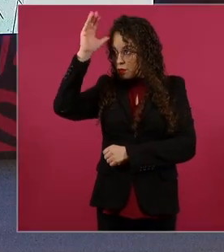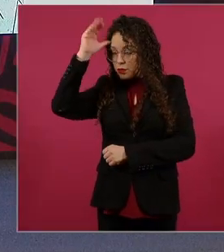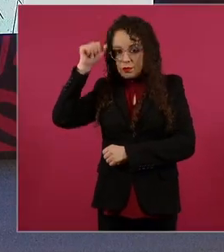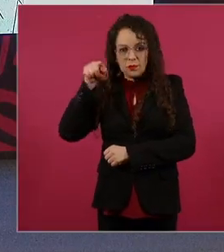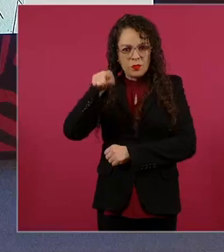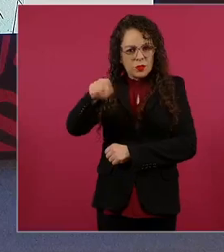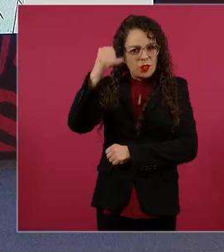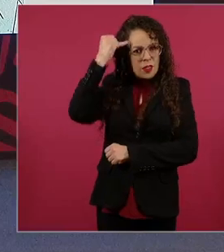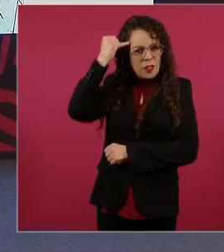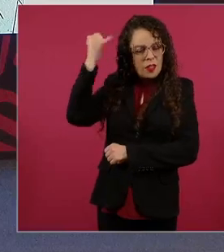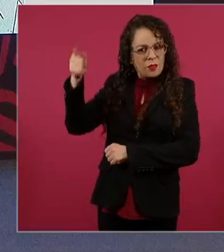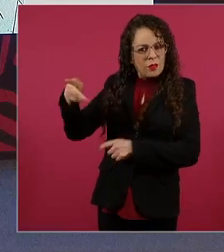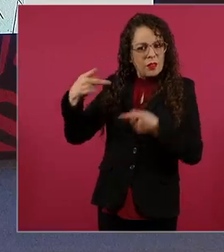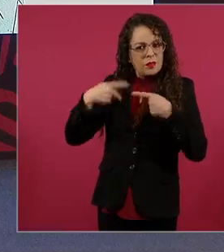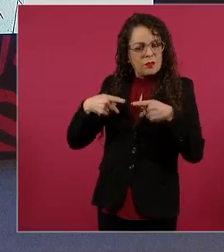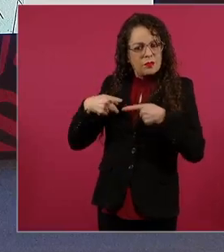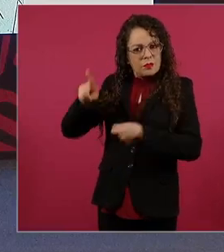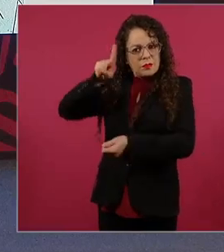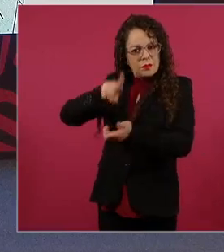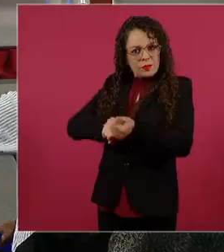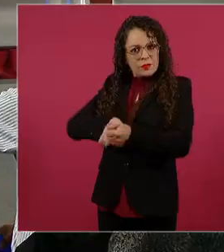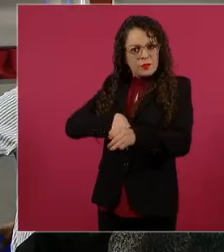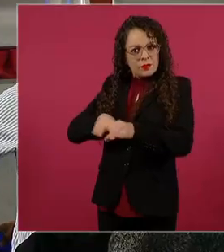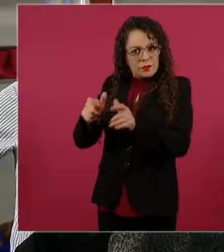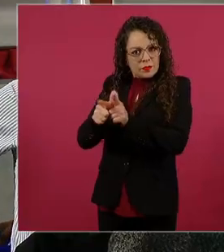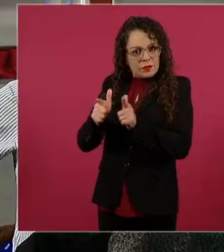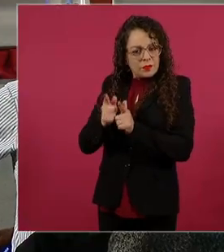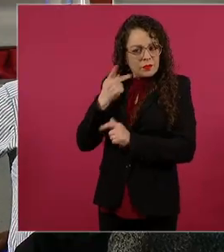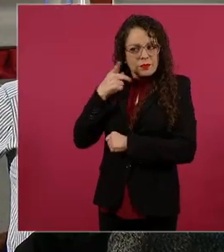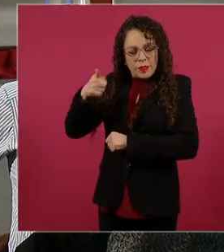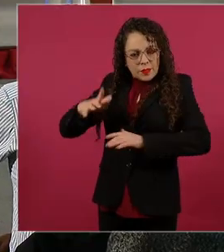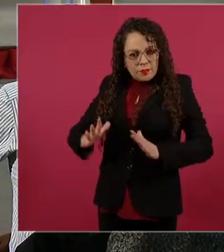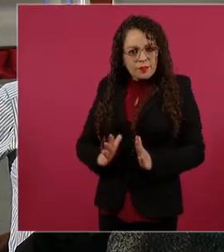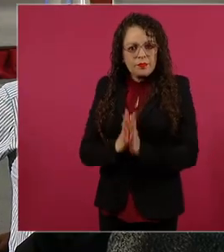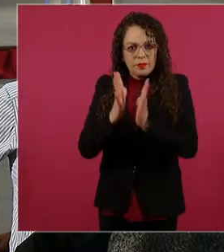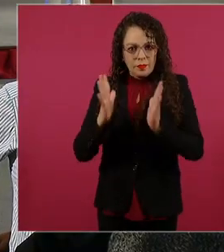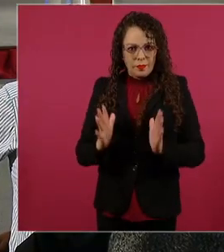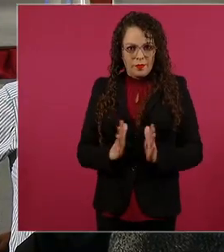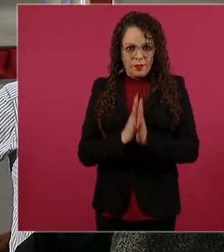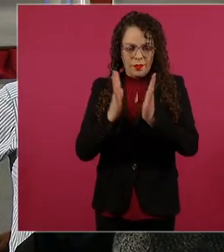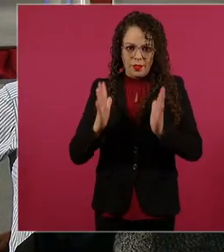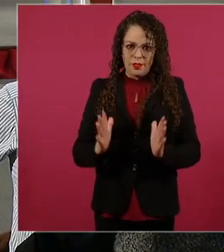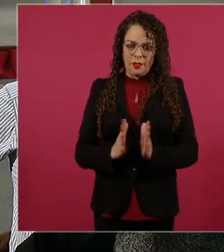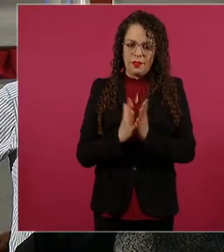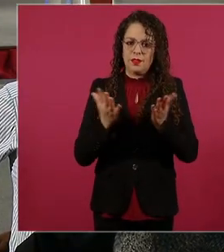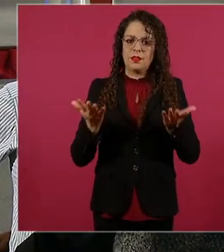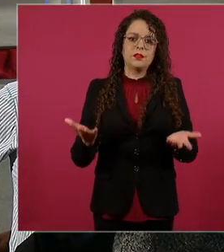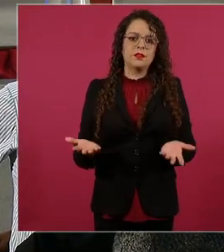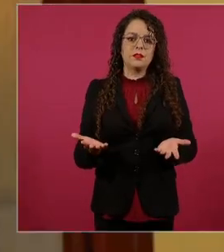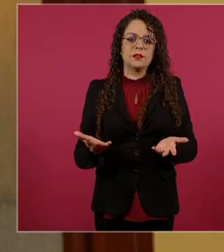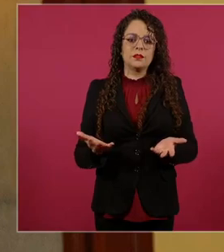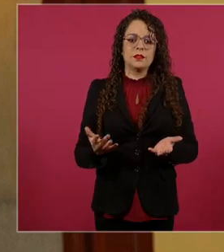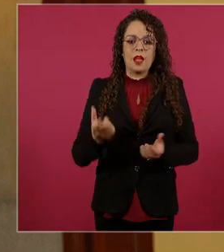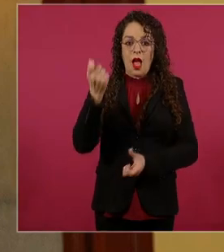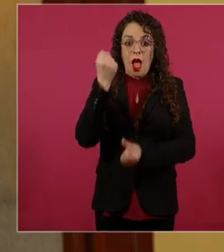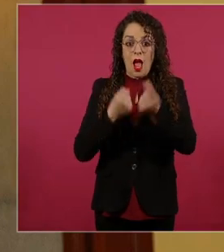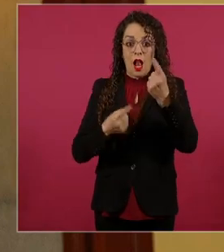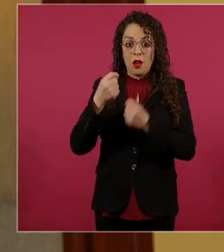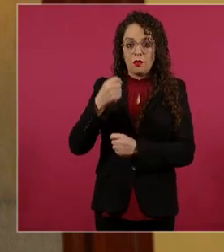que participan que algunos hasta los llevan a votar